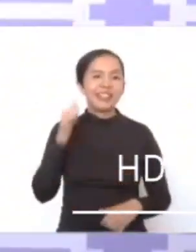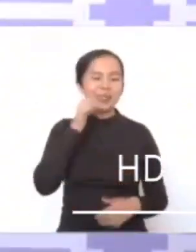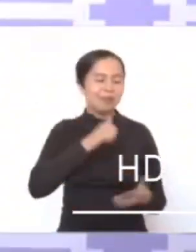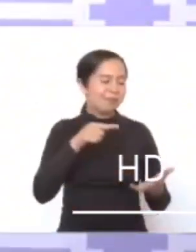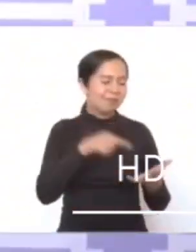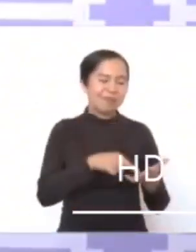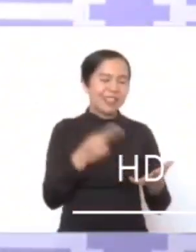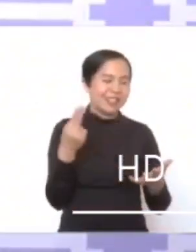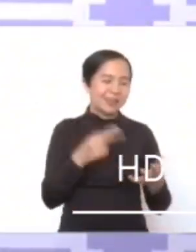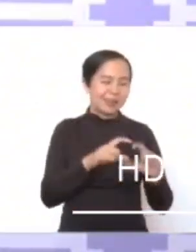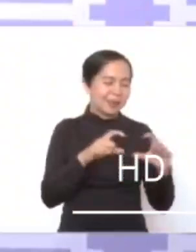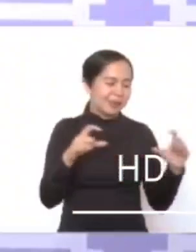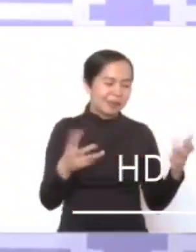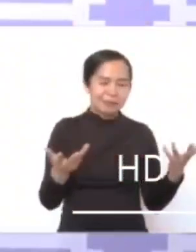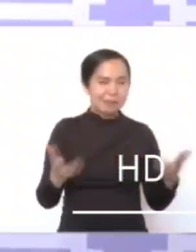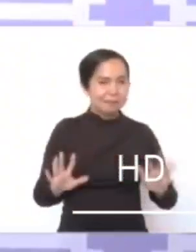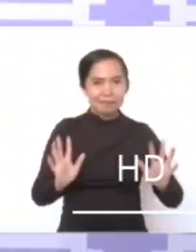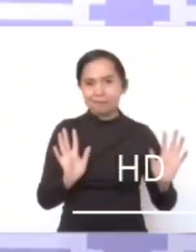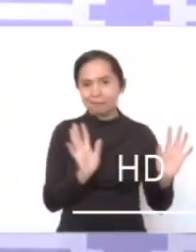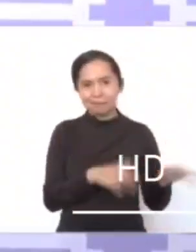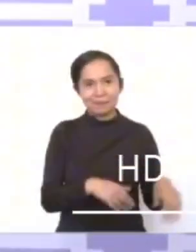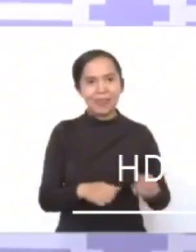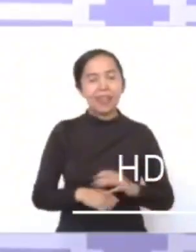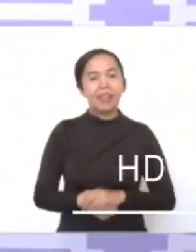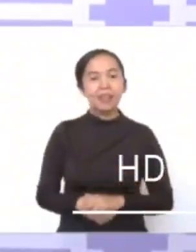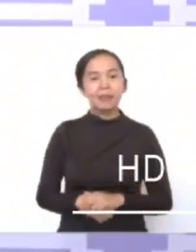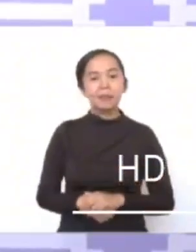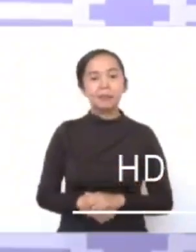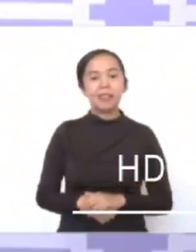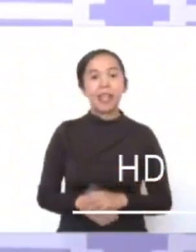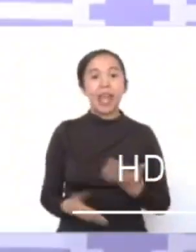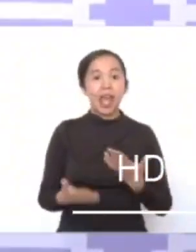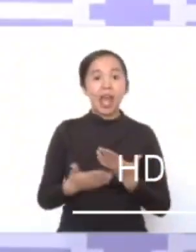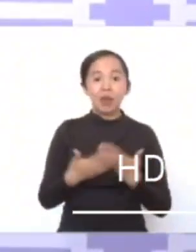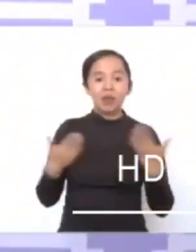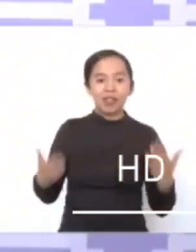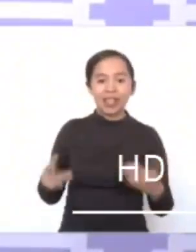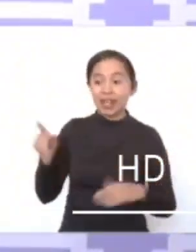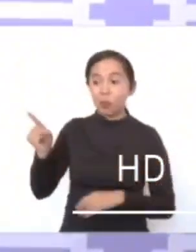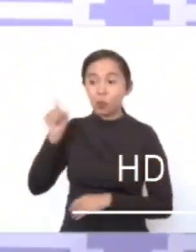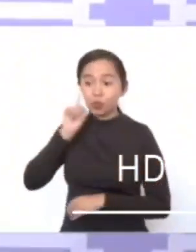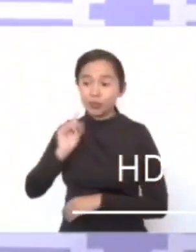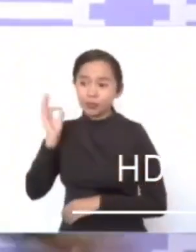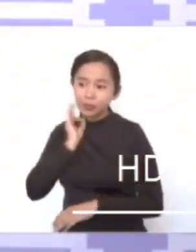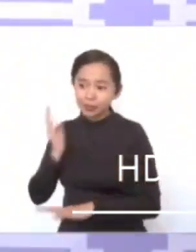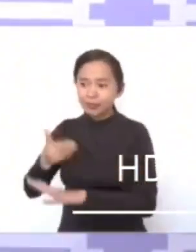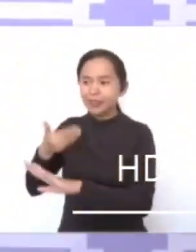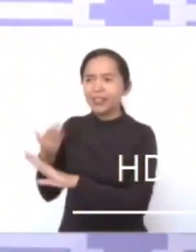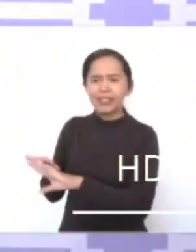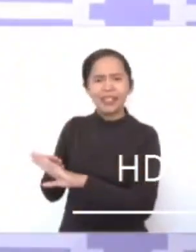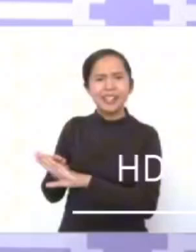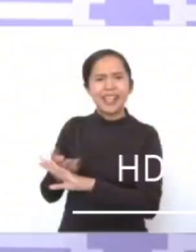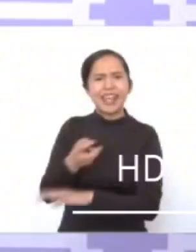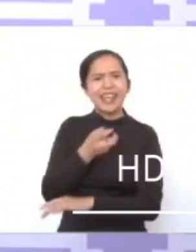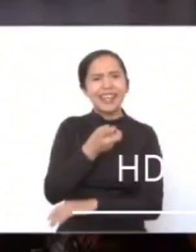del Reforma. Por eso, cuando hablan mal de la fiscal, es que es bueno.